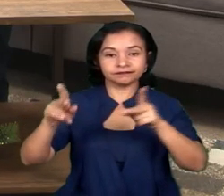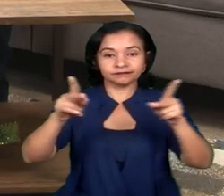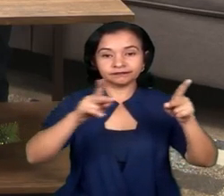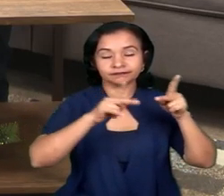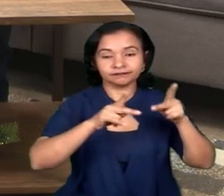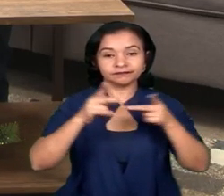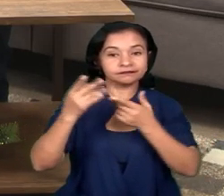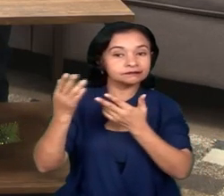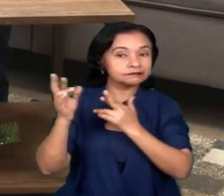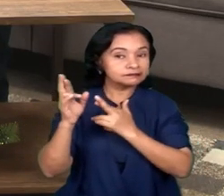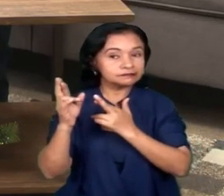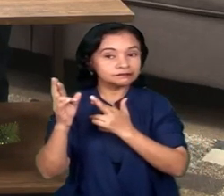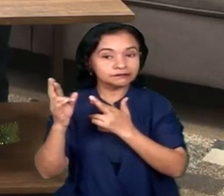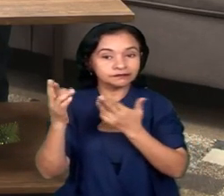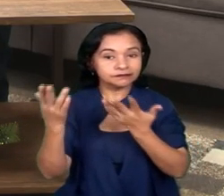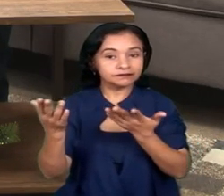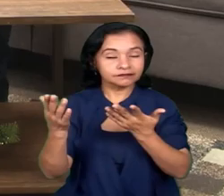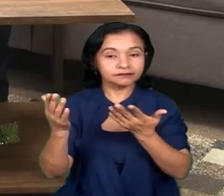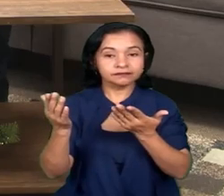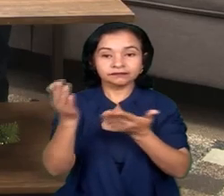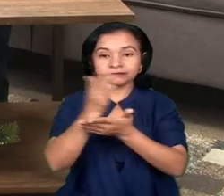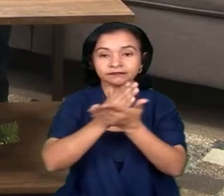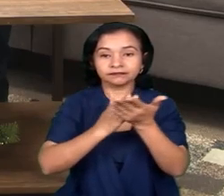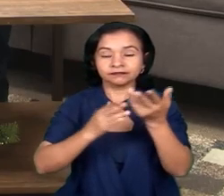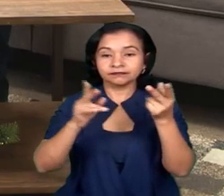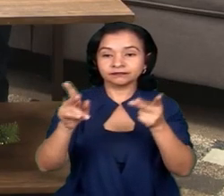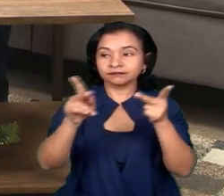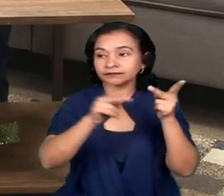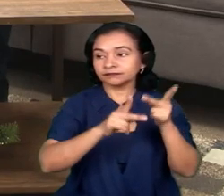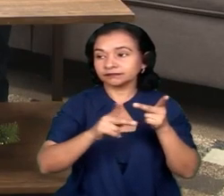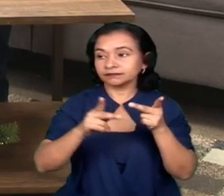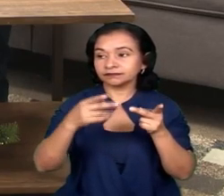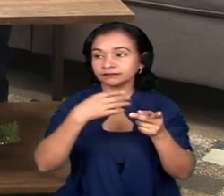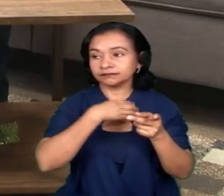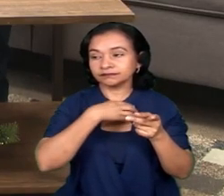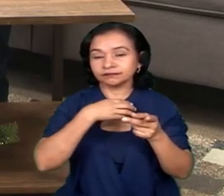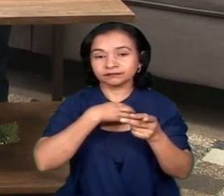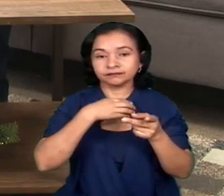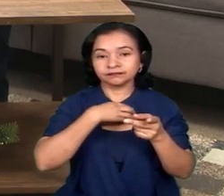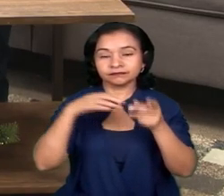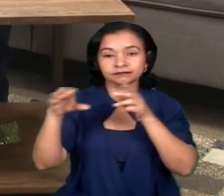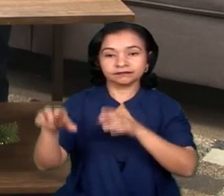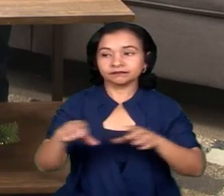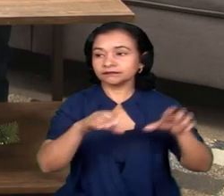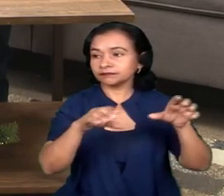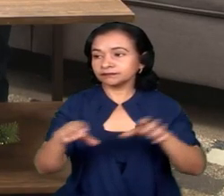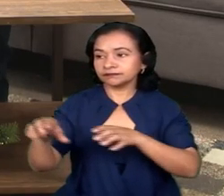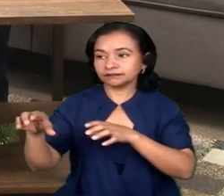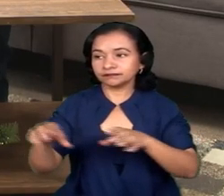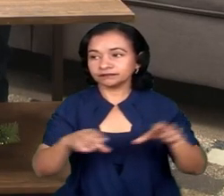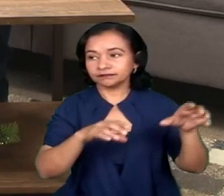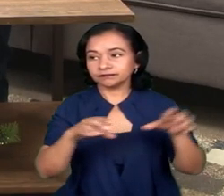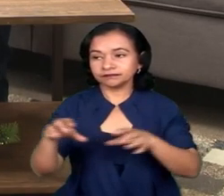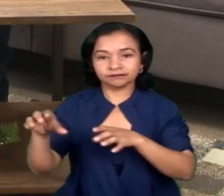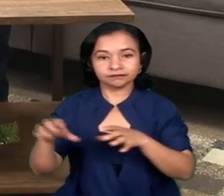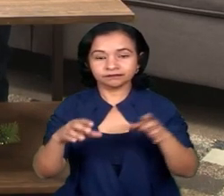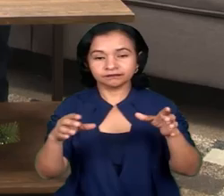más esperanzados, que incluso hay unos que van a hacer su propia dinámica, van a tener tal vez